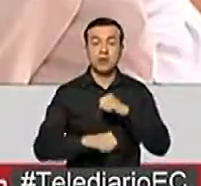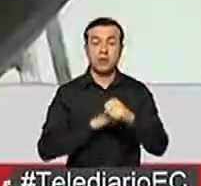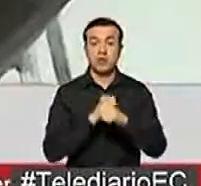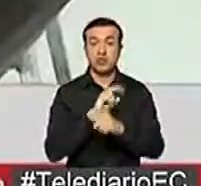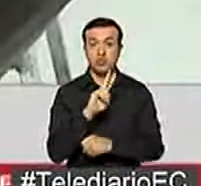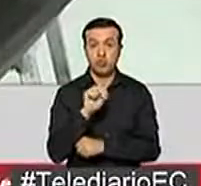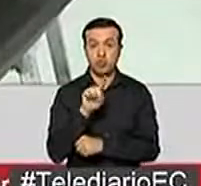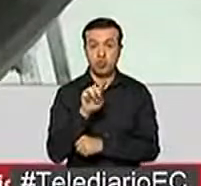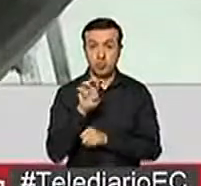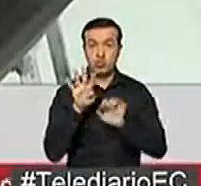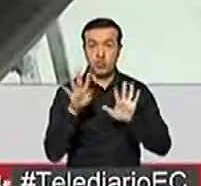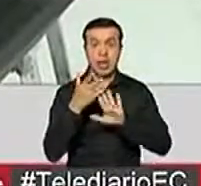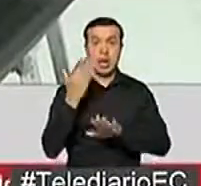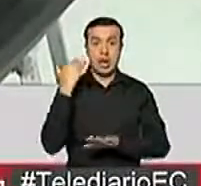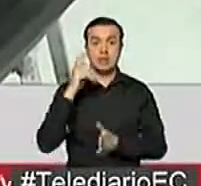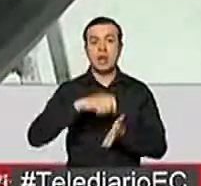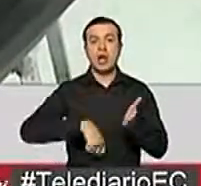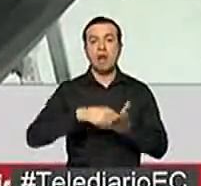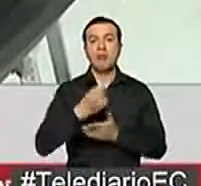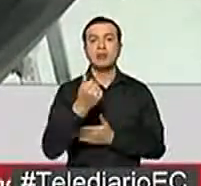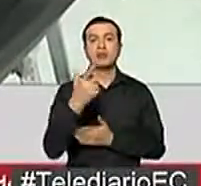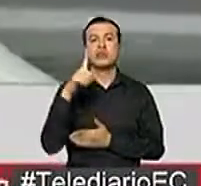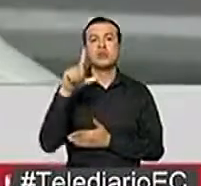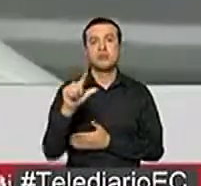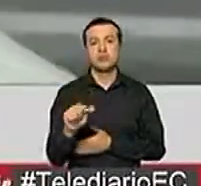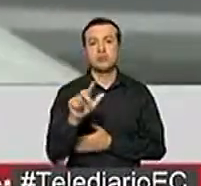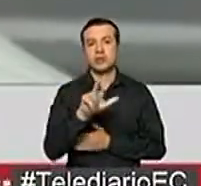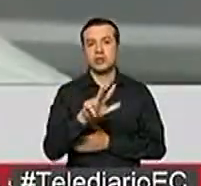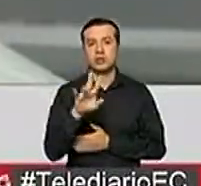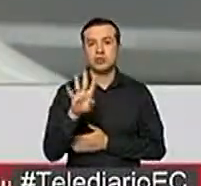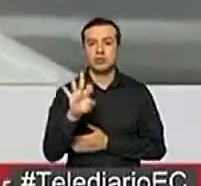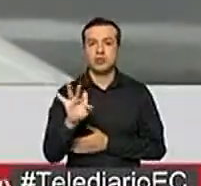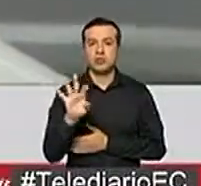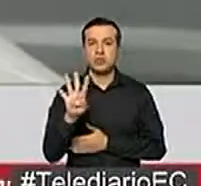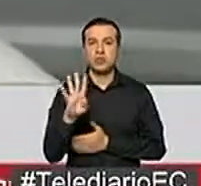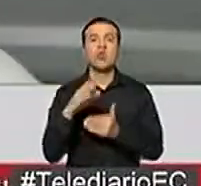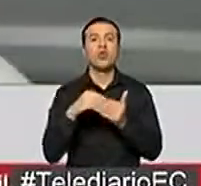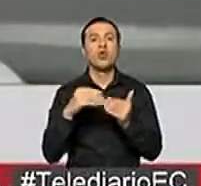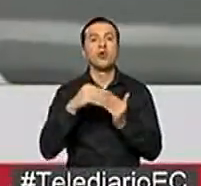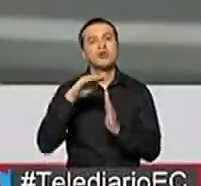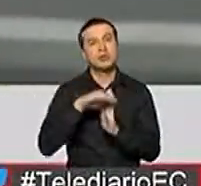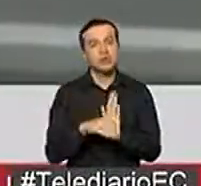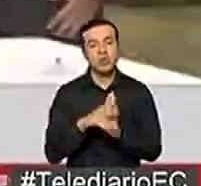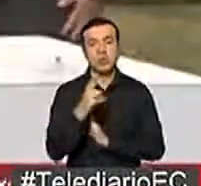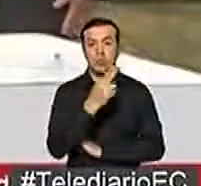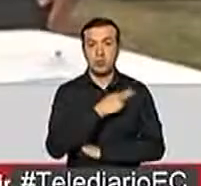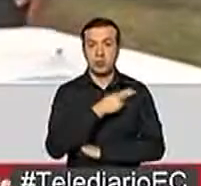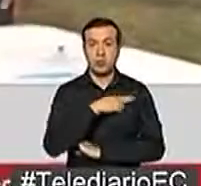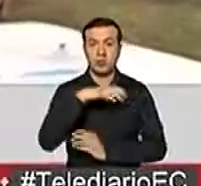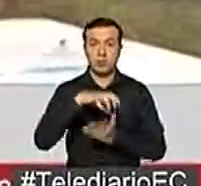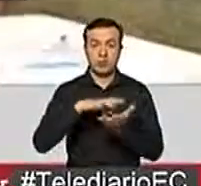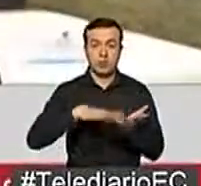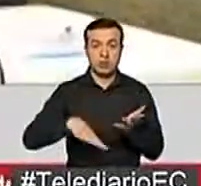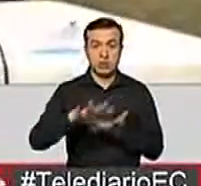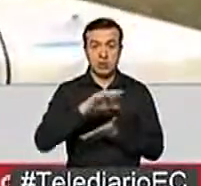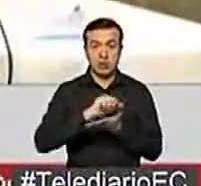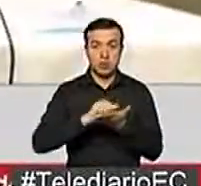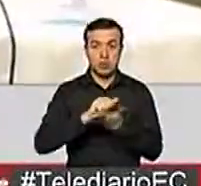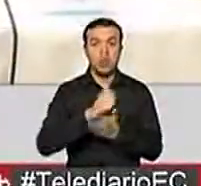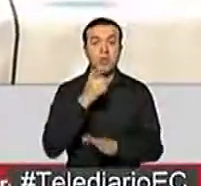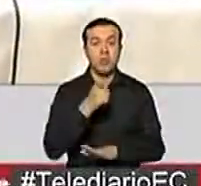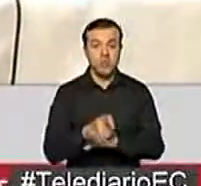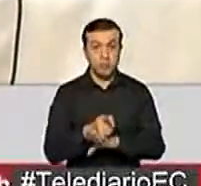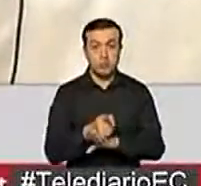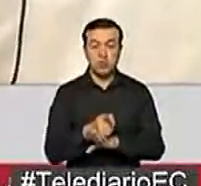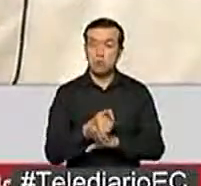acuerdo interministerial asignó como estipendio menos de $394. Las universidades de la provincia de Azuay plantearon una demanda